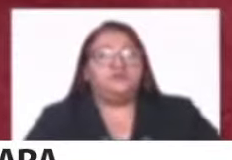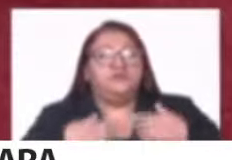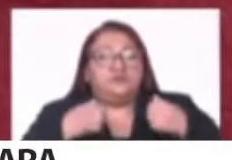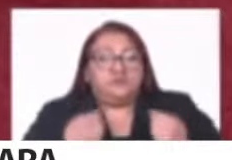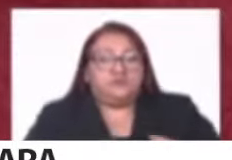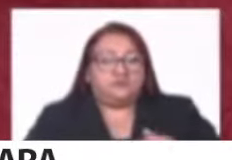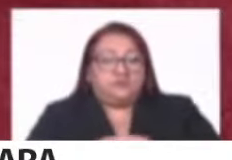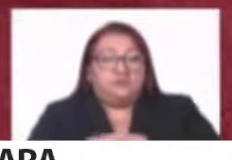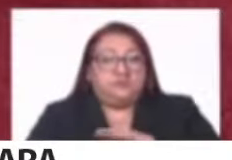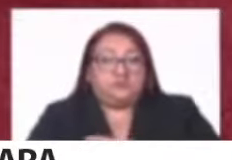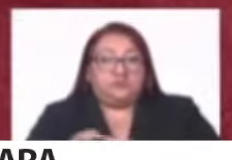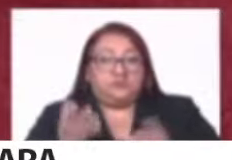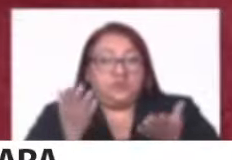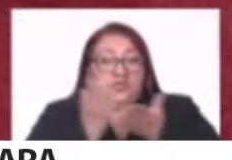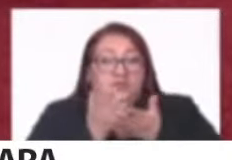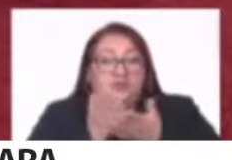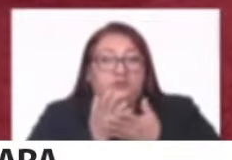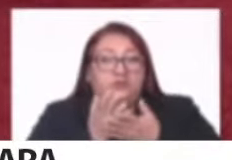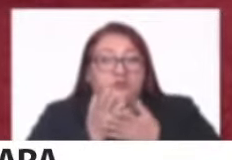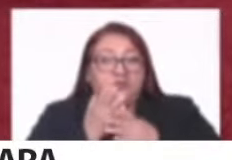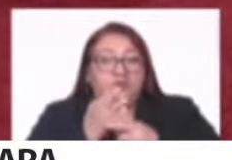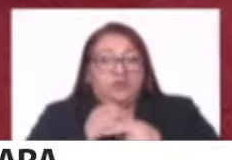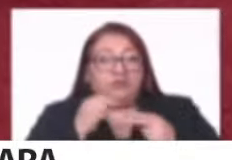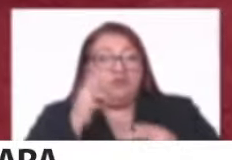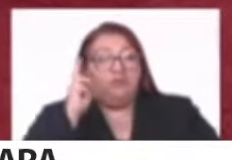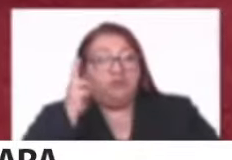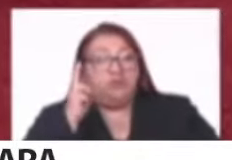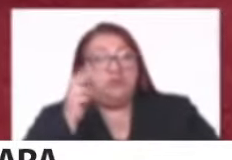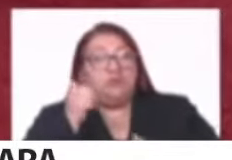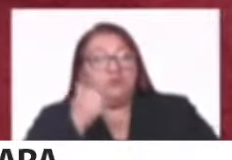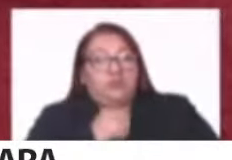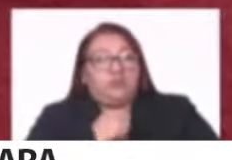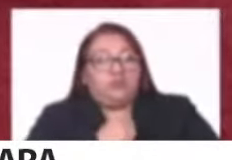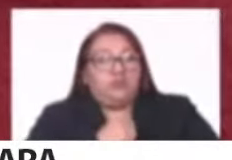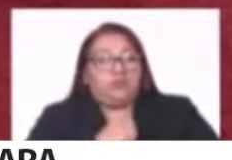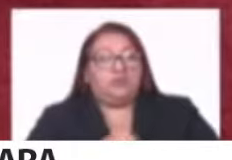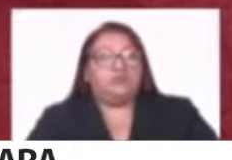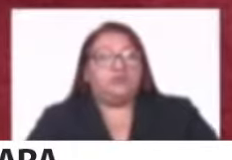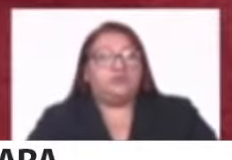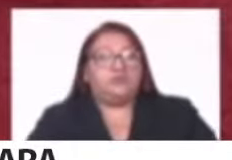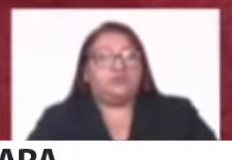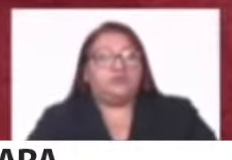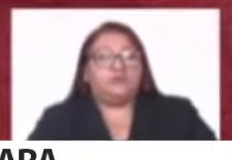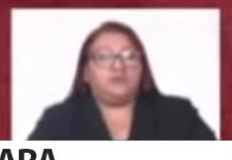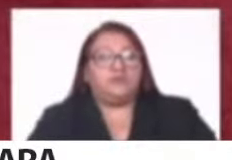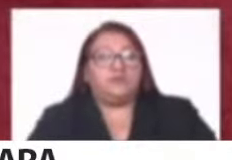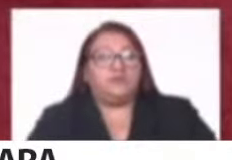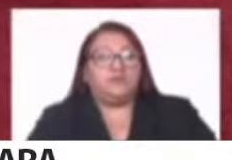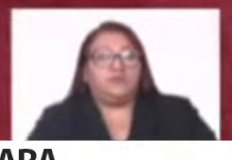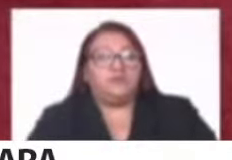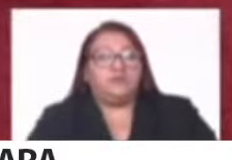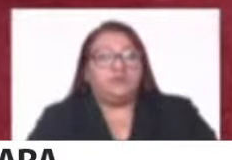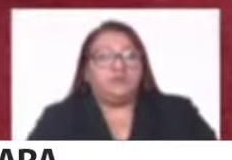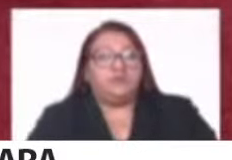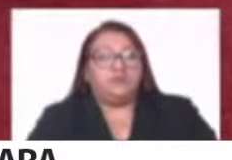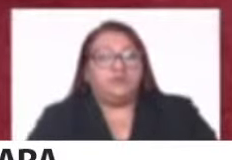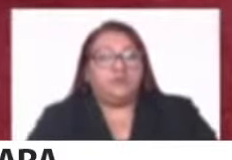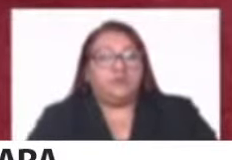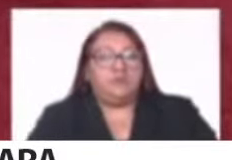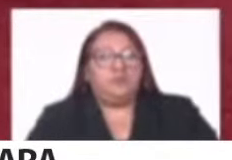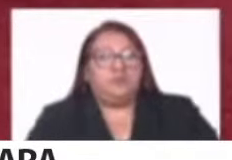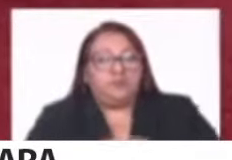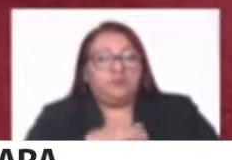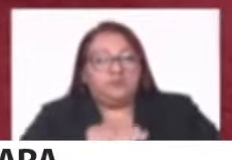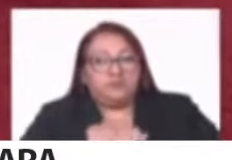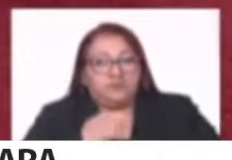estabilidad y el acceso a la carrera magisterial se deben ganar por desempeño meritocrático. En lo que respecta a la